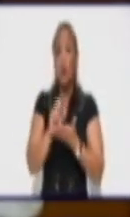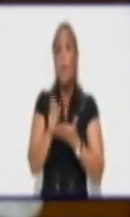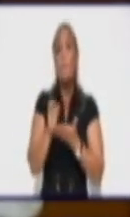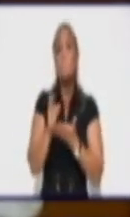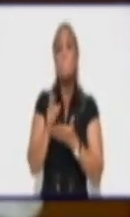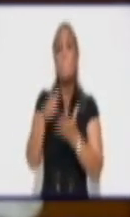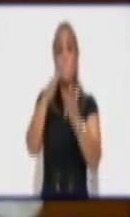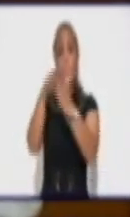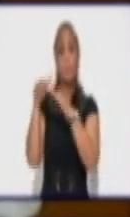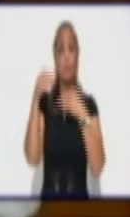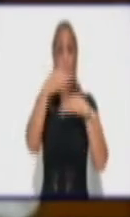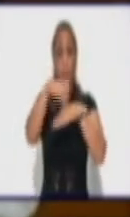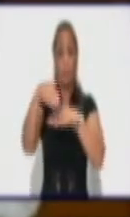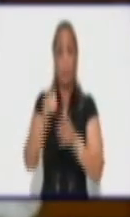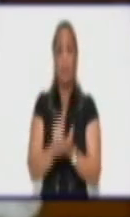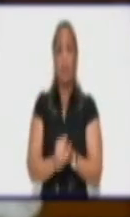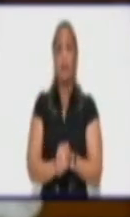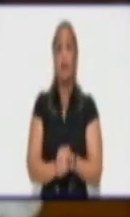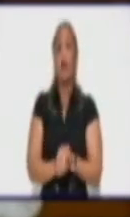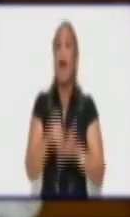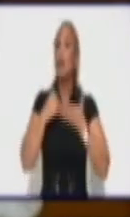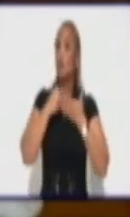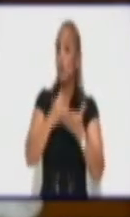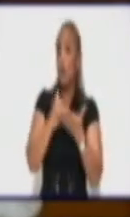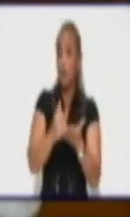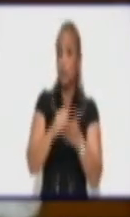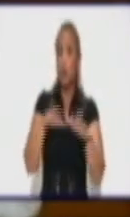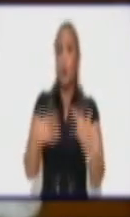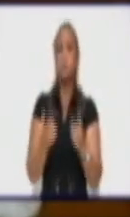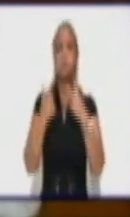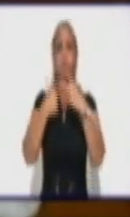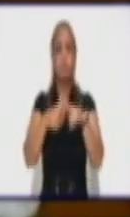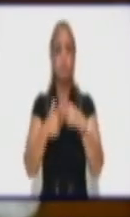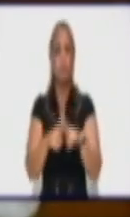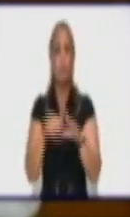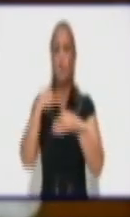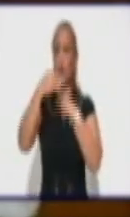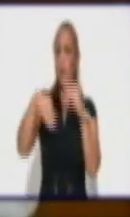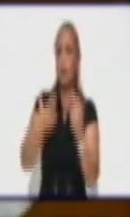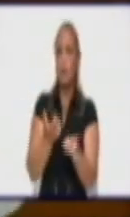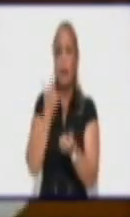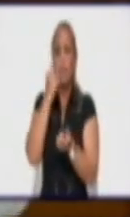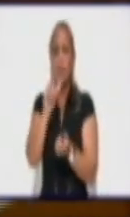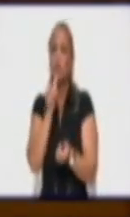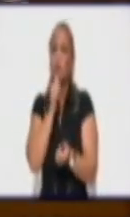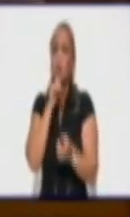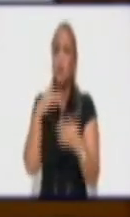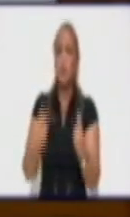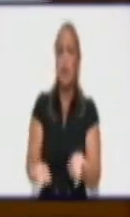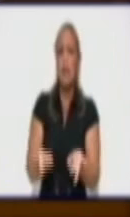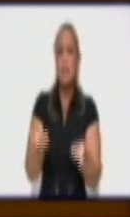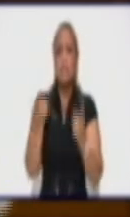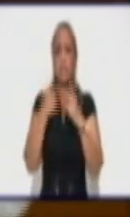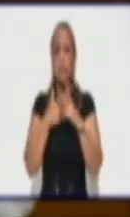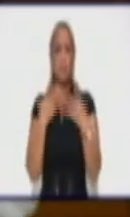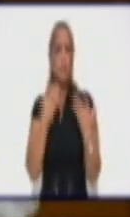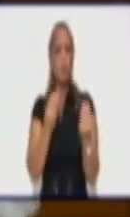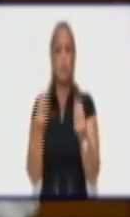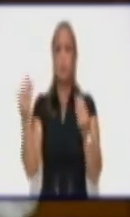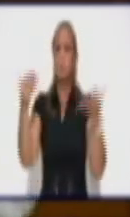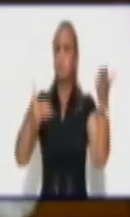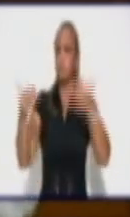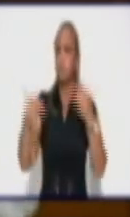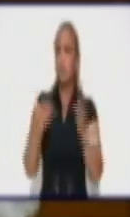sistema de trabajo ayudando a solucionar problemáticas de barras desde el planteamiento de inquietudes y que muchas participen en la